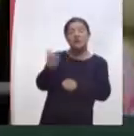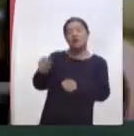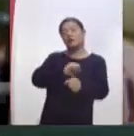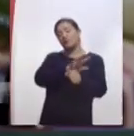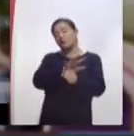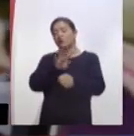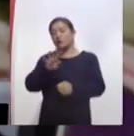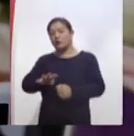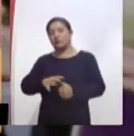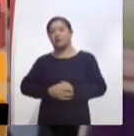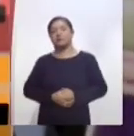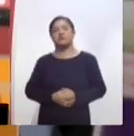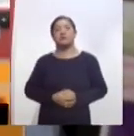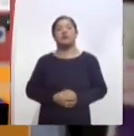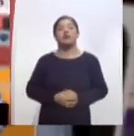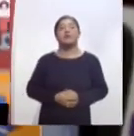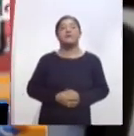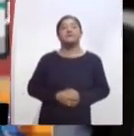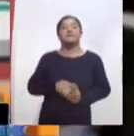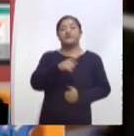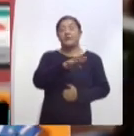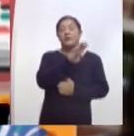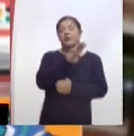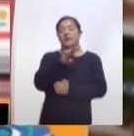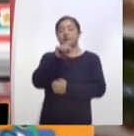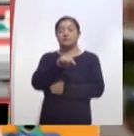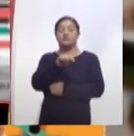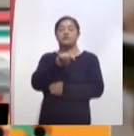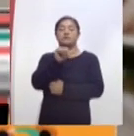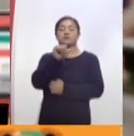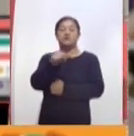coronavirus. En las siguientes plataformas,